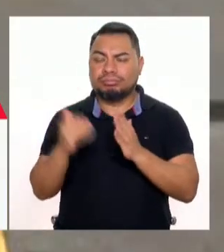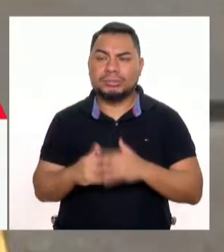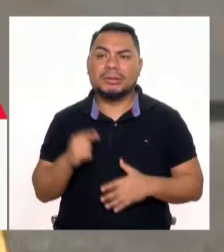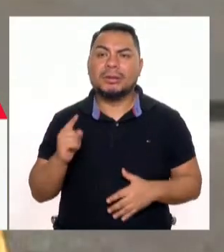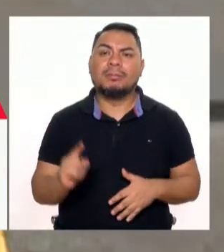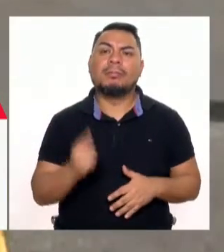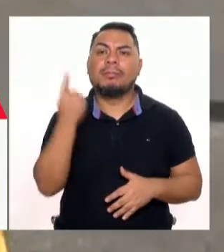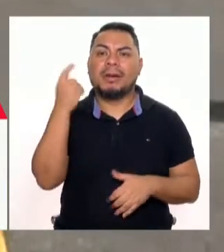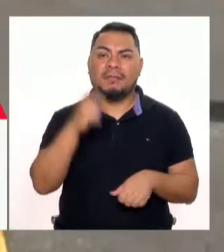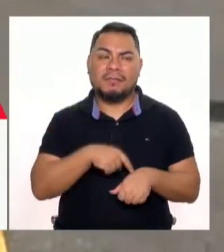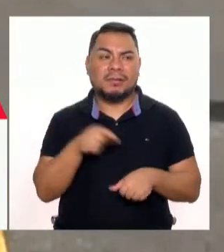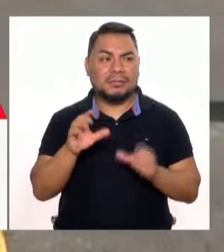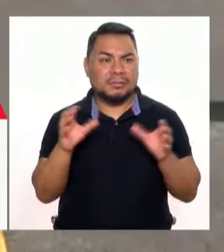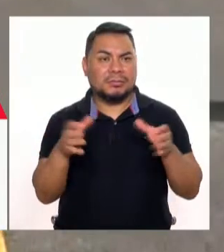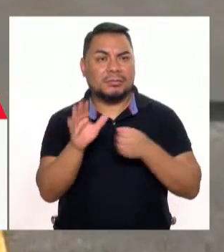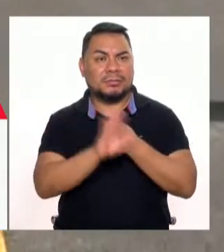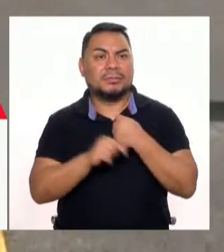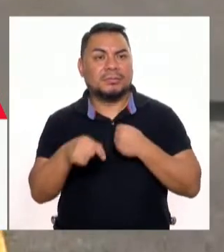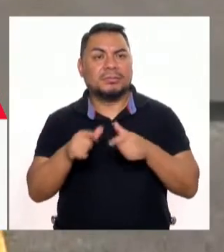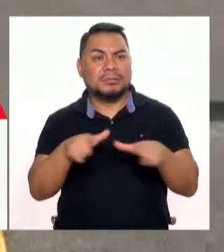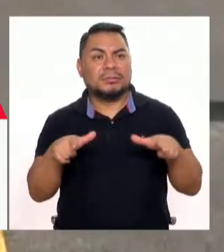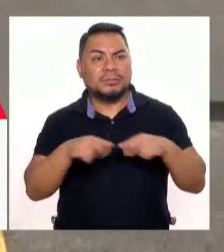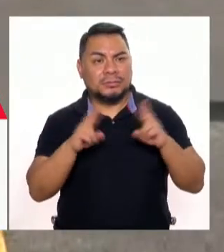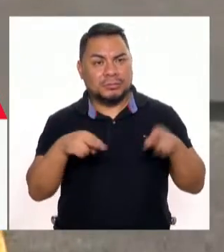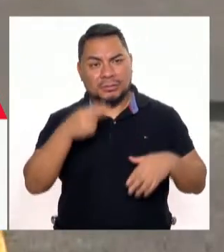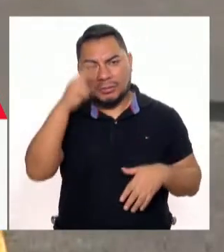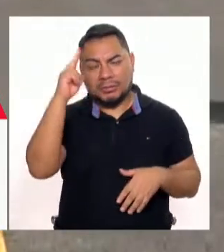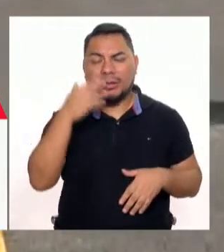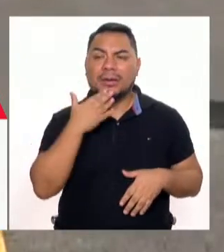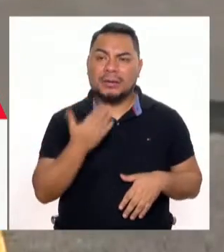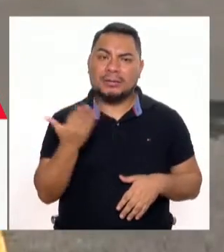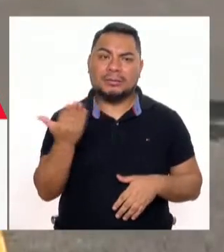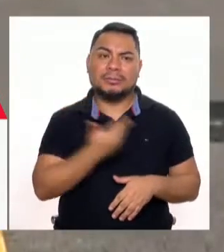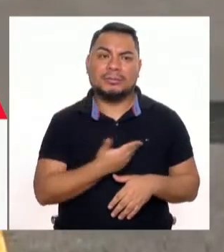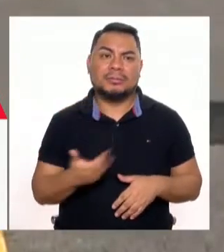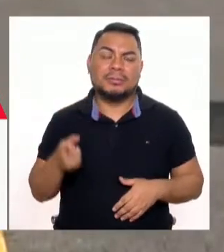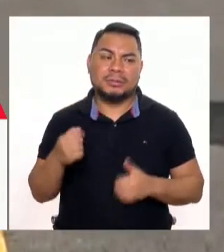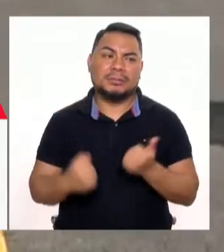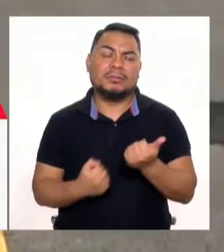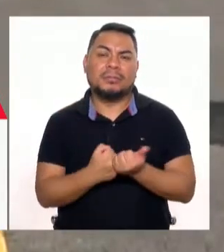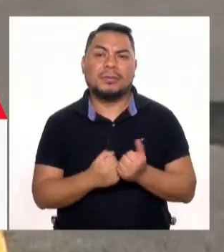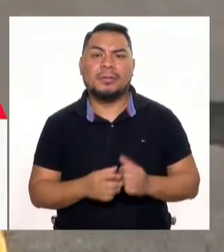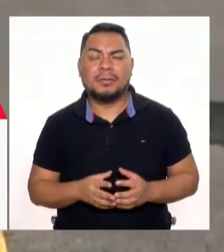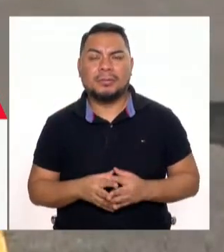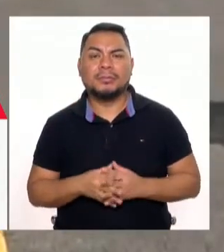la primera unidad oncológica la región de huánuco Y gracias presidenta por ese apoyo